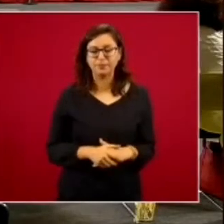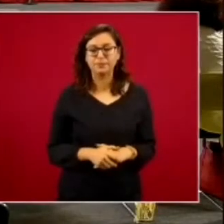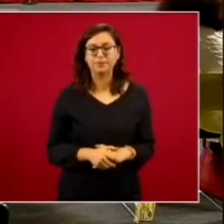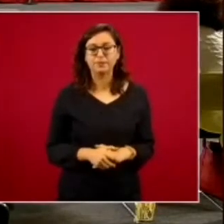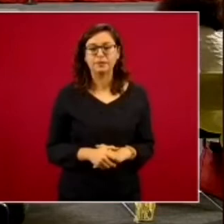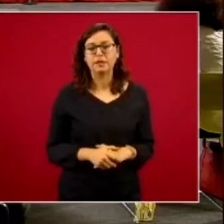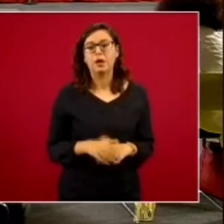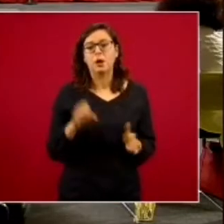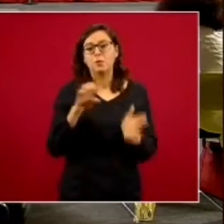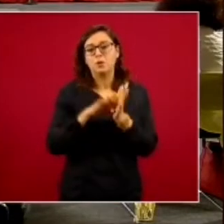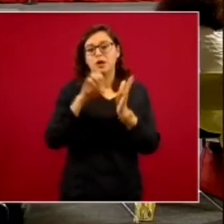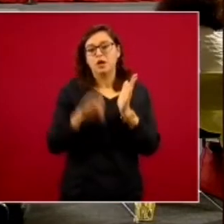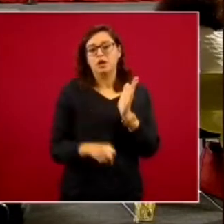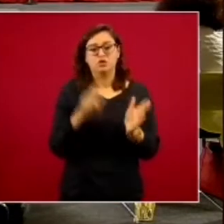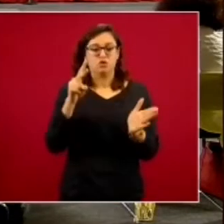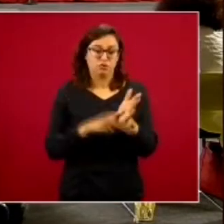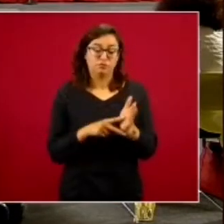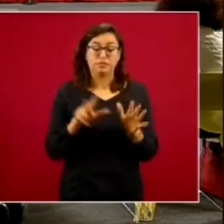En el 2018